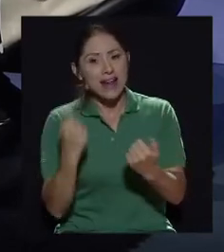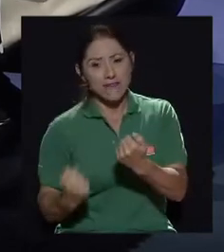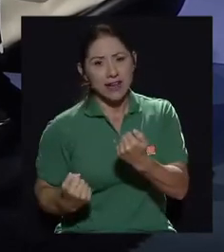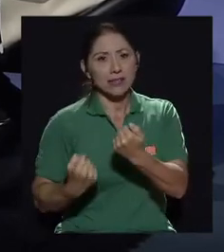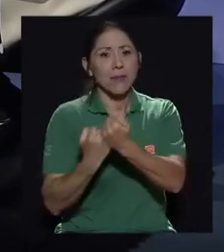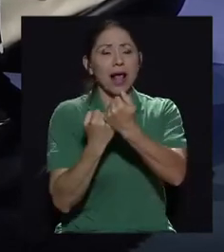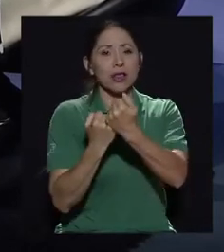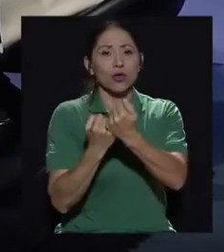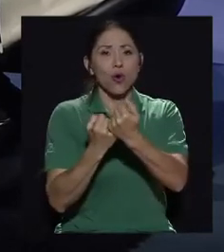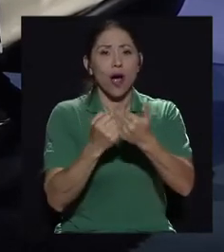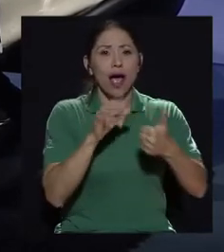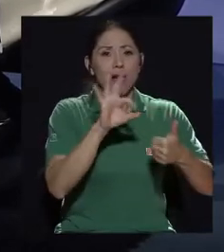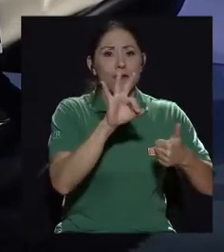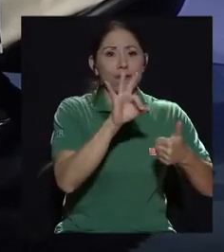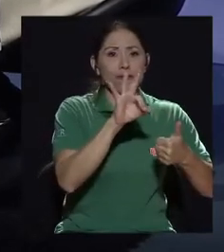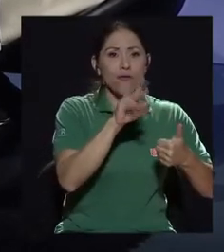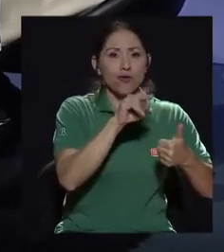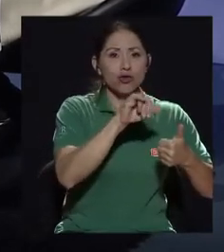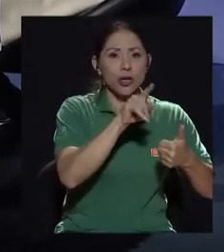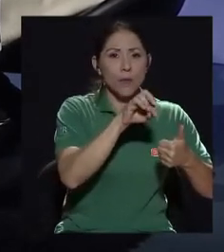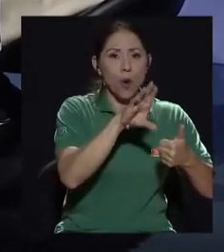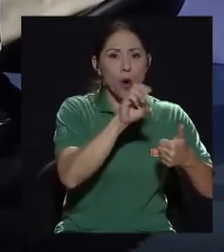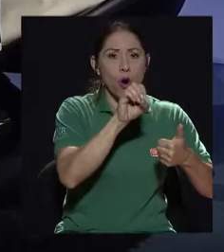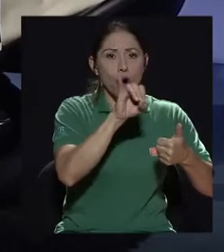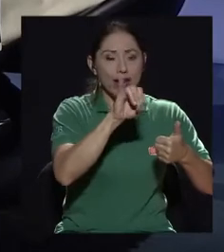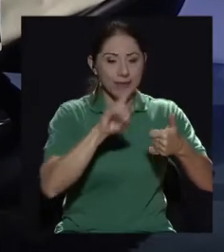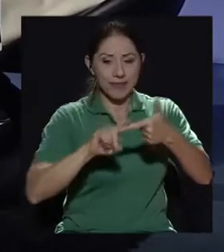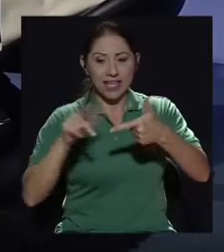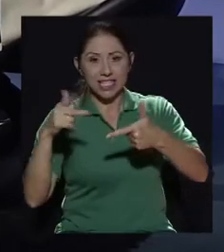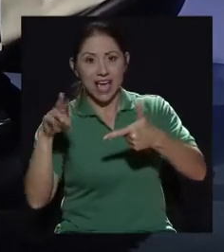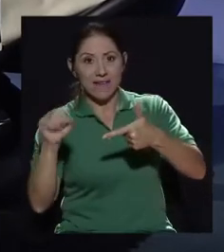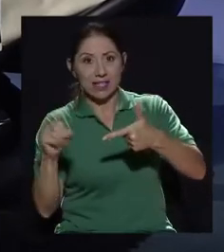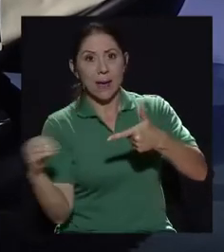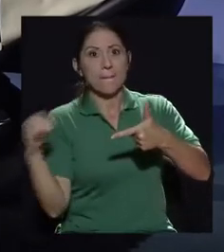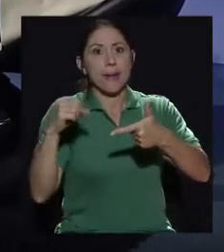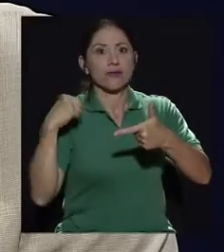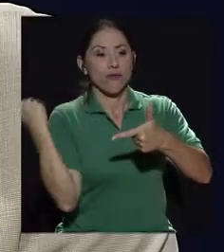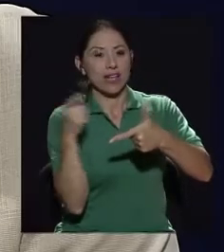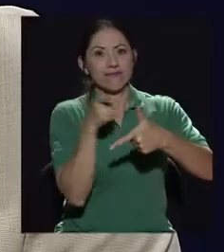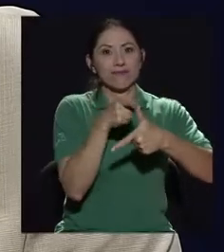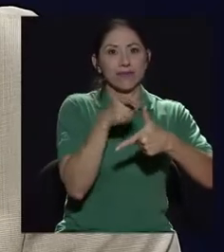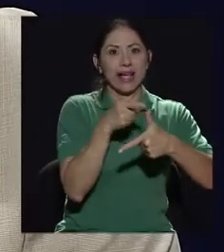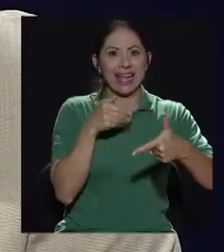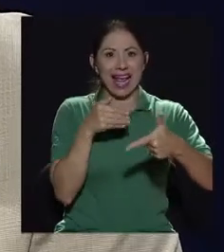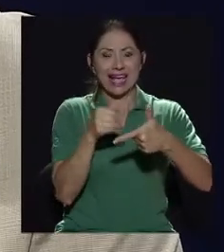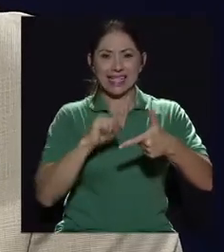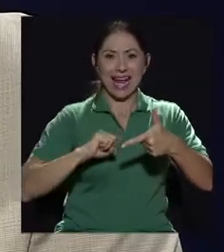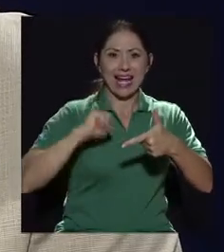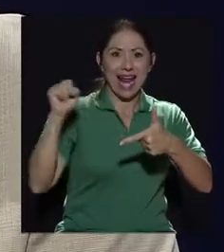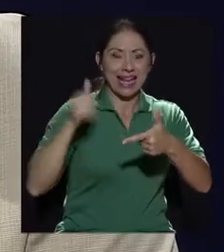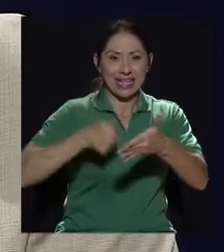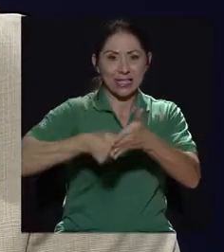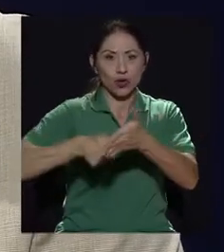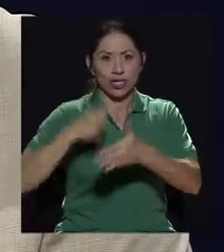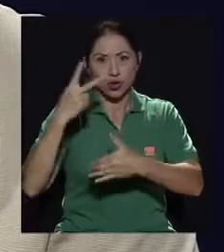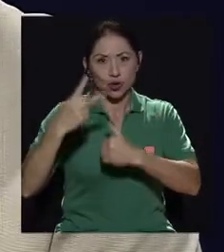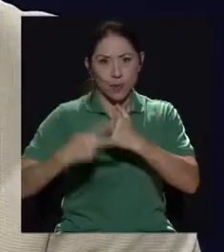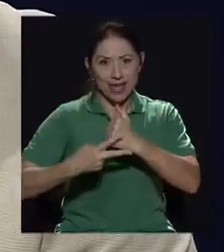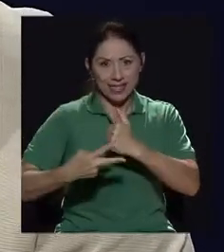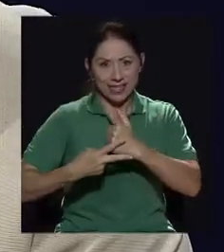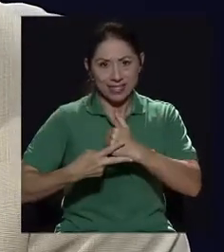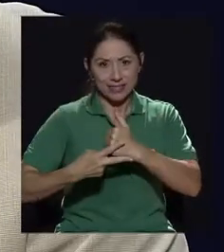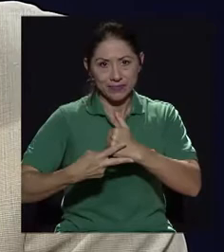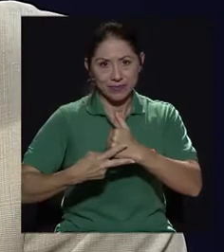el respaldo hacia el fujimorismo y el chavismo era mucho más fuerte el fujimorismo de hecho el fujimorismo ha estado a punto de ganar las elecciones dos veces así es